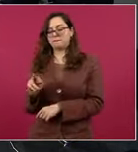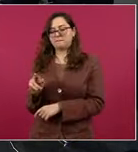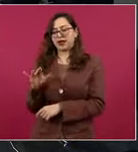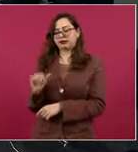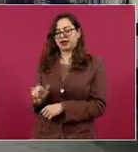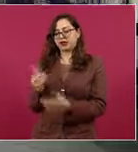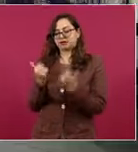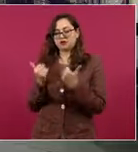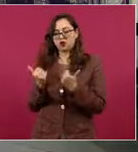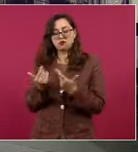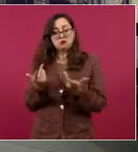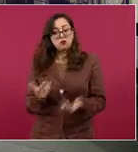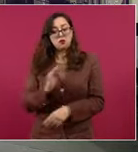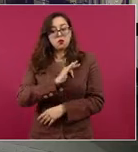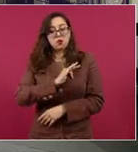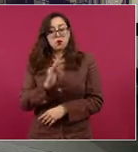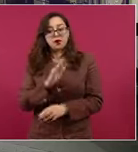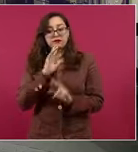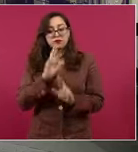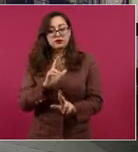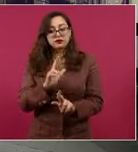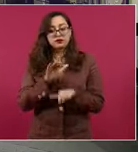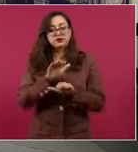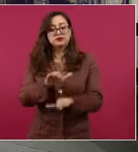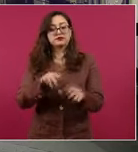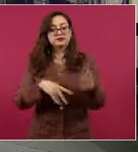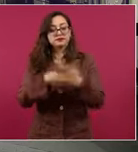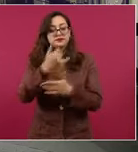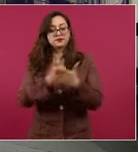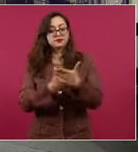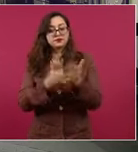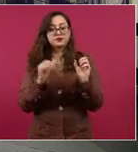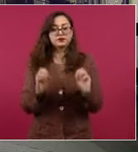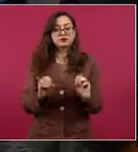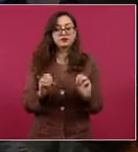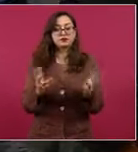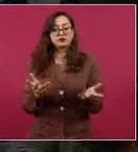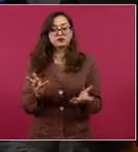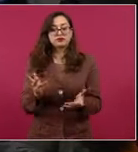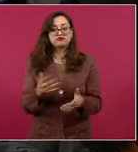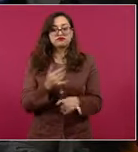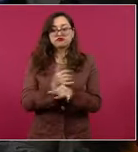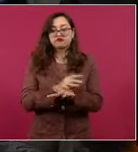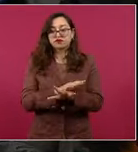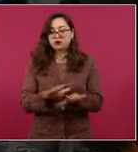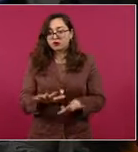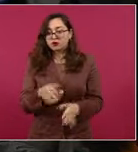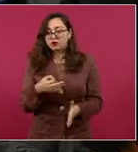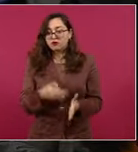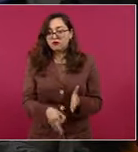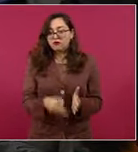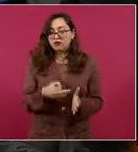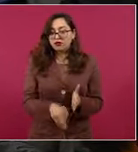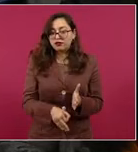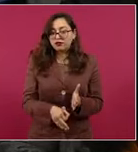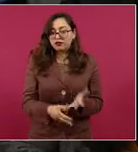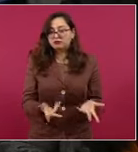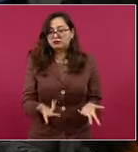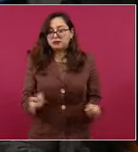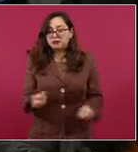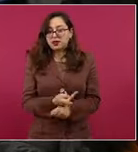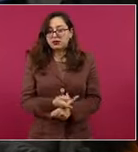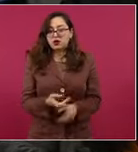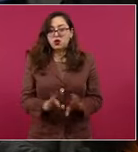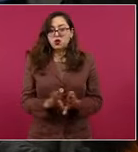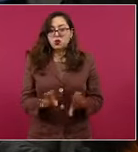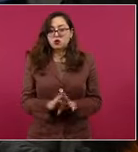un balance de este proyecto a falta de información concreta de la doctora Álvarez Buya, ¿qué evaluación